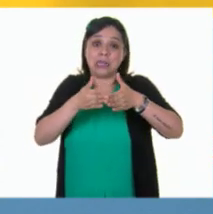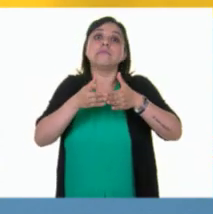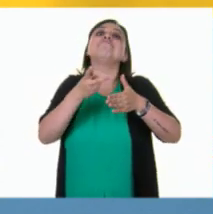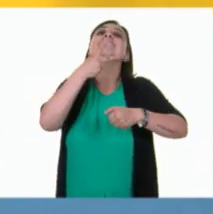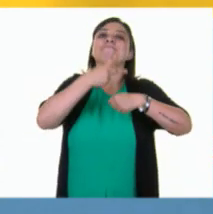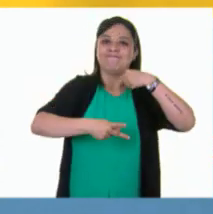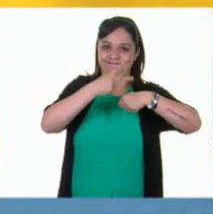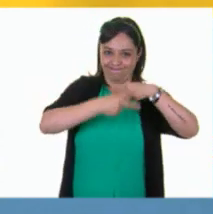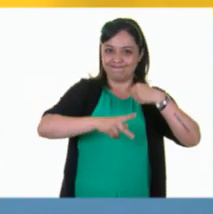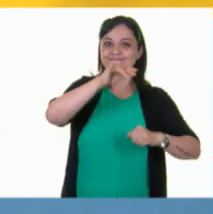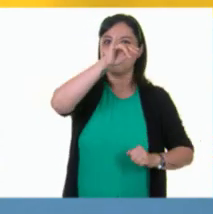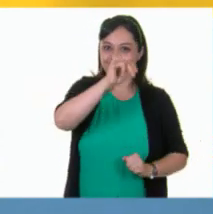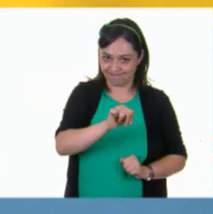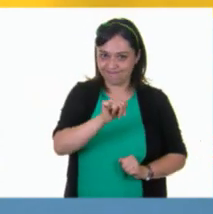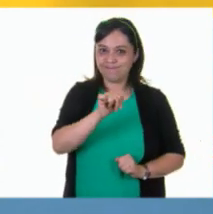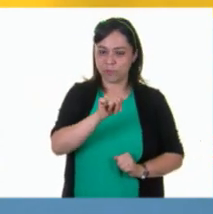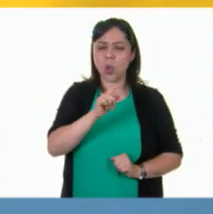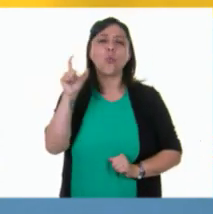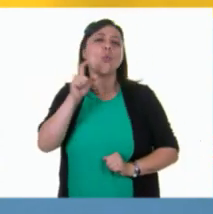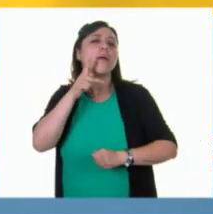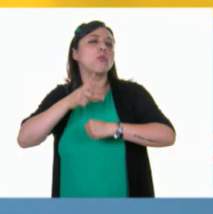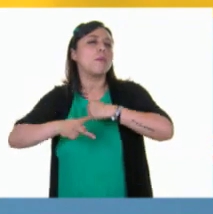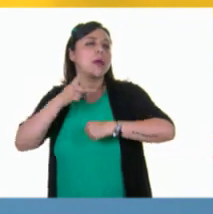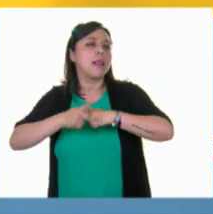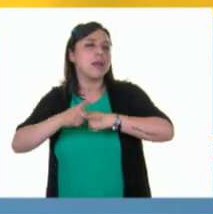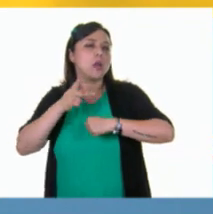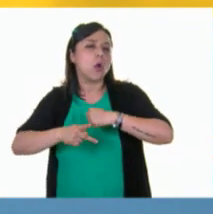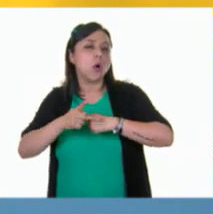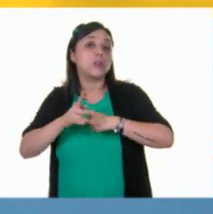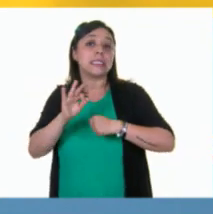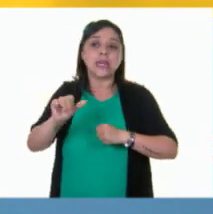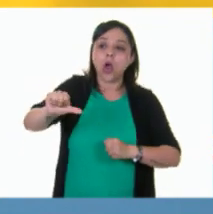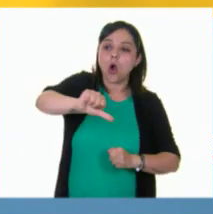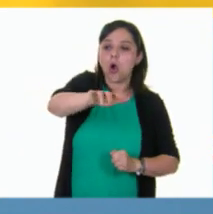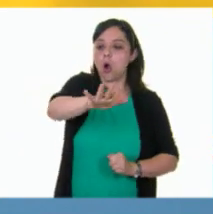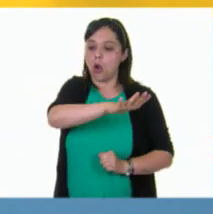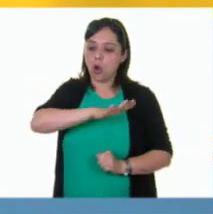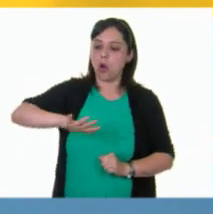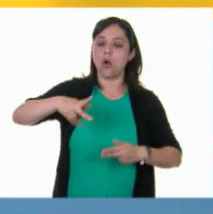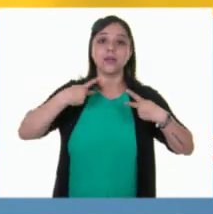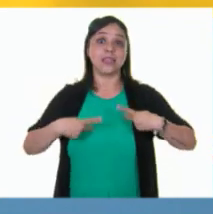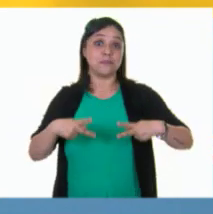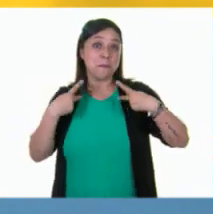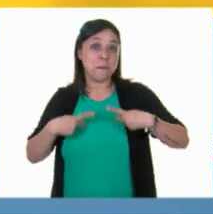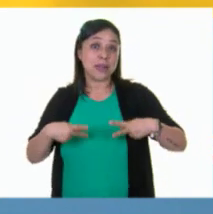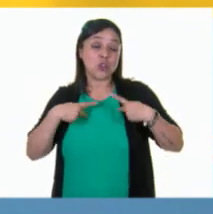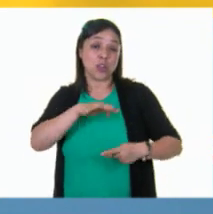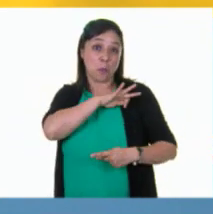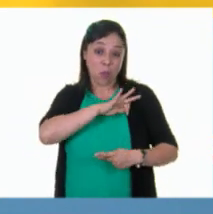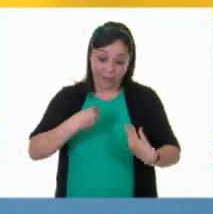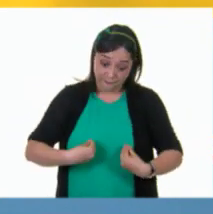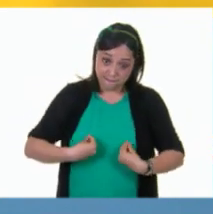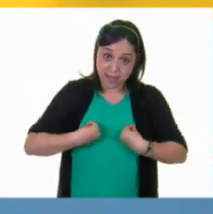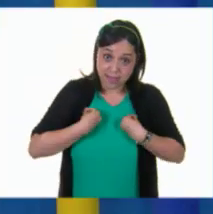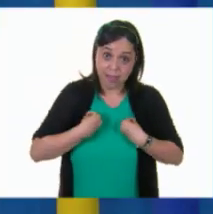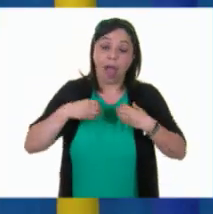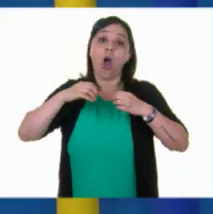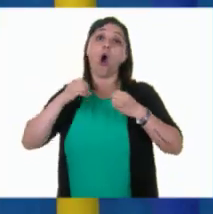se convierte en riesgo cuando pone en peligro la vida de las personas o puede afectar sus